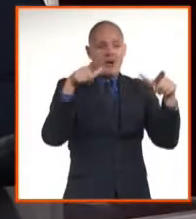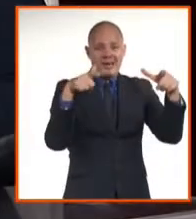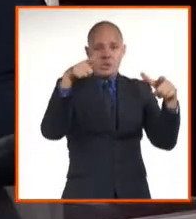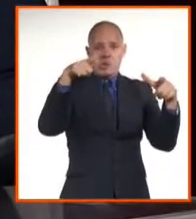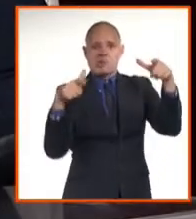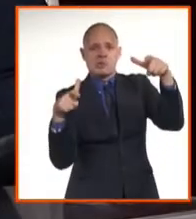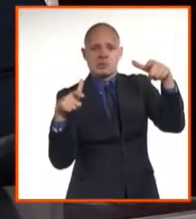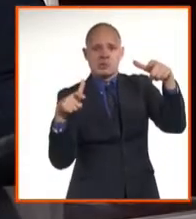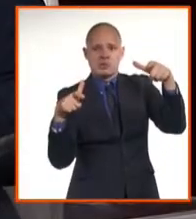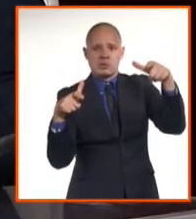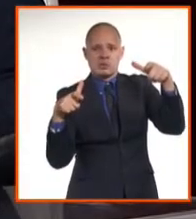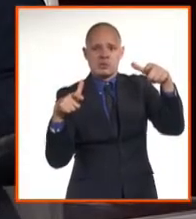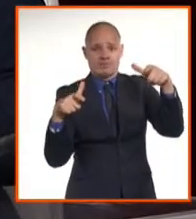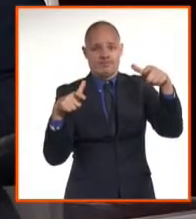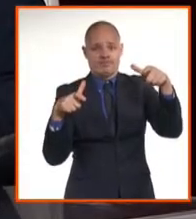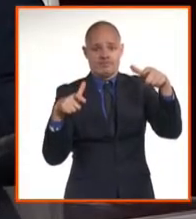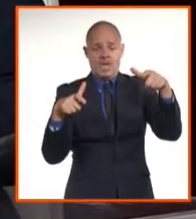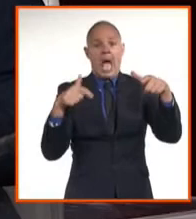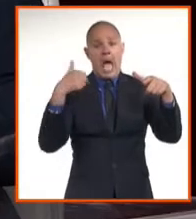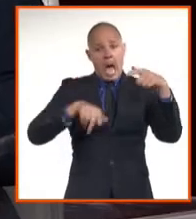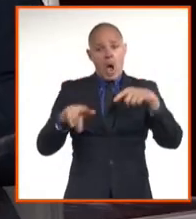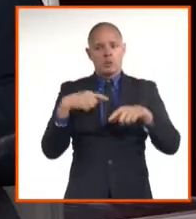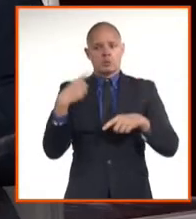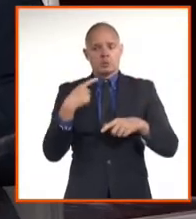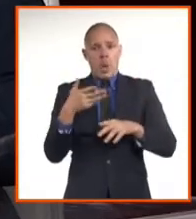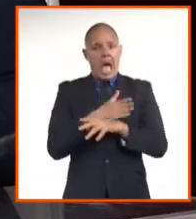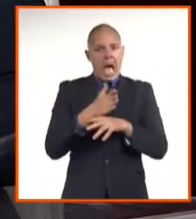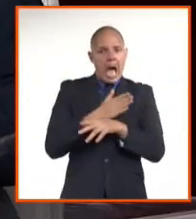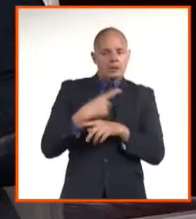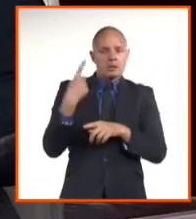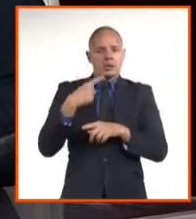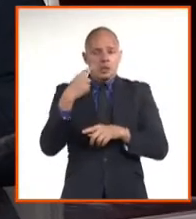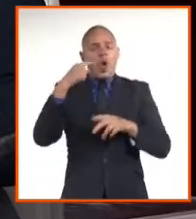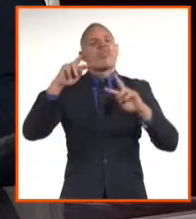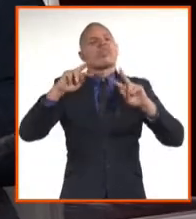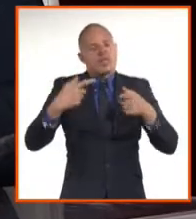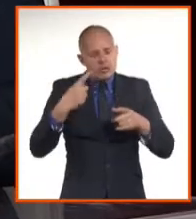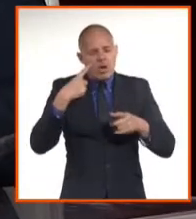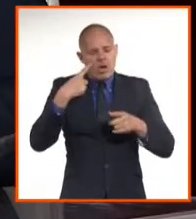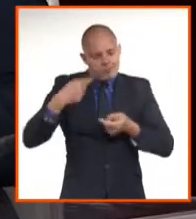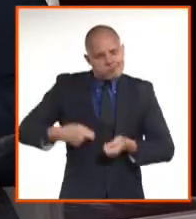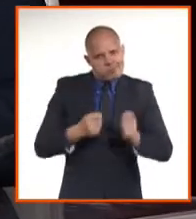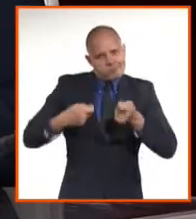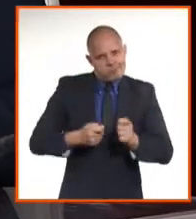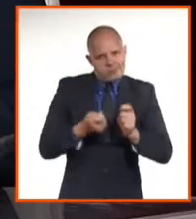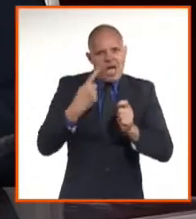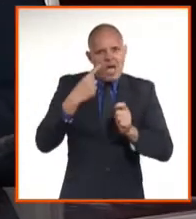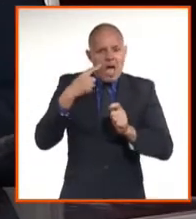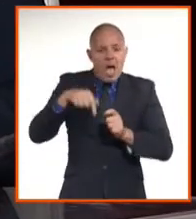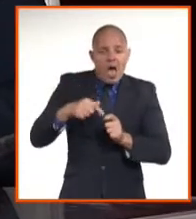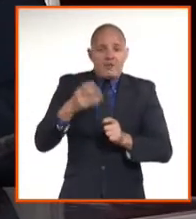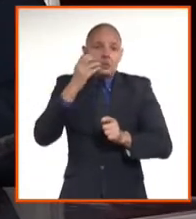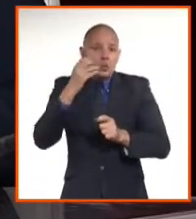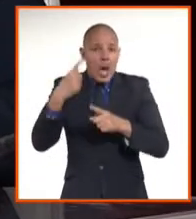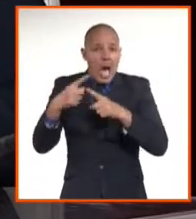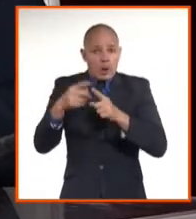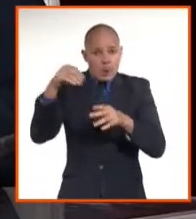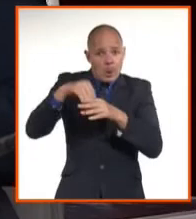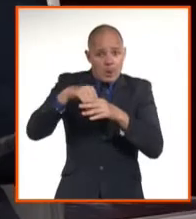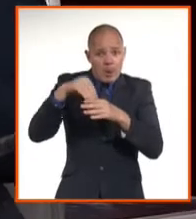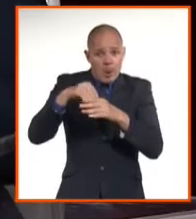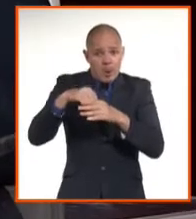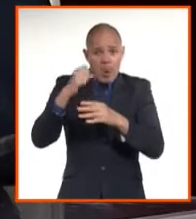hacer trabajo de aseguramiento para evitar cualquier riesgo de que la estructura se caiga o que suceda cualquier tipo